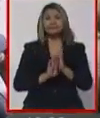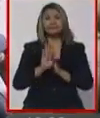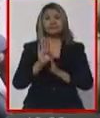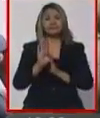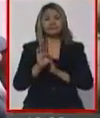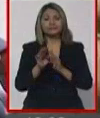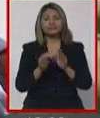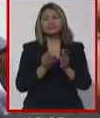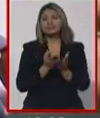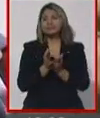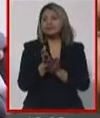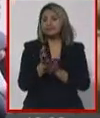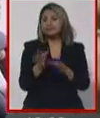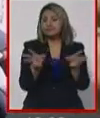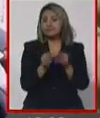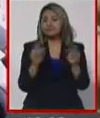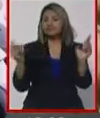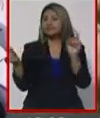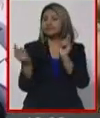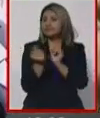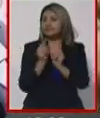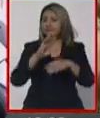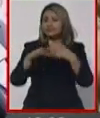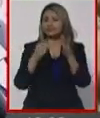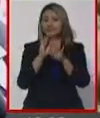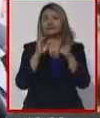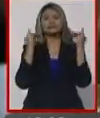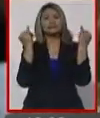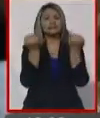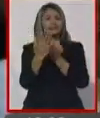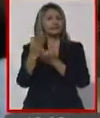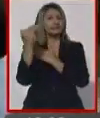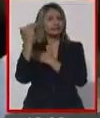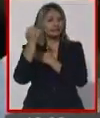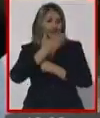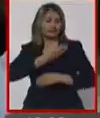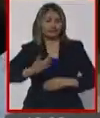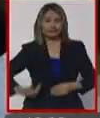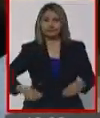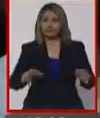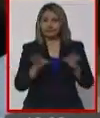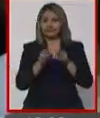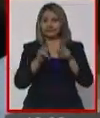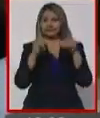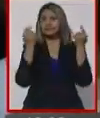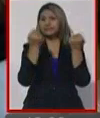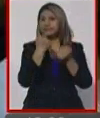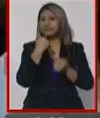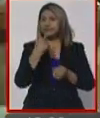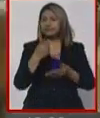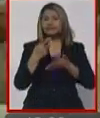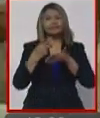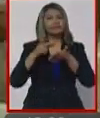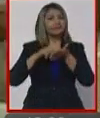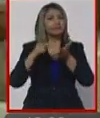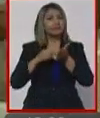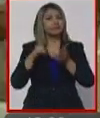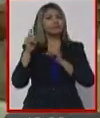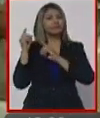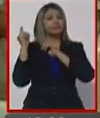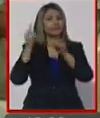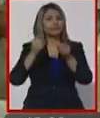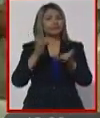Asamblea Legislativa, un espacio de encuentro de toda la institucionalidad cruceña. El presidente de la Asamblea Departamental así calificó la